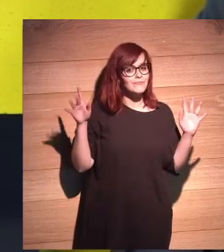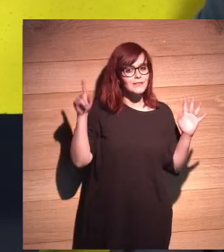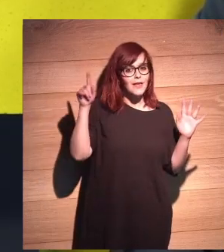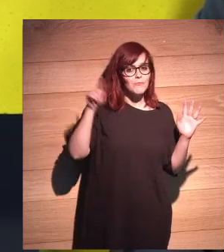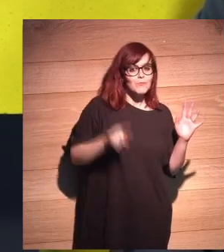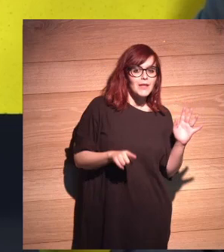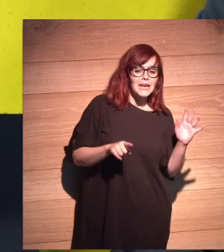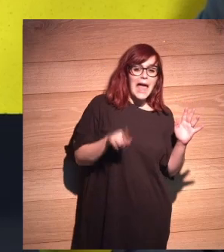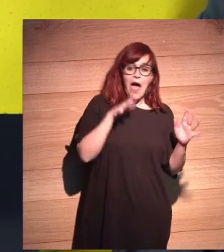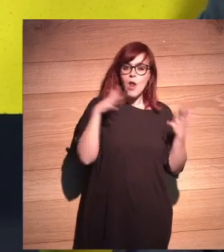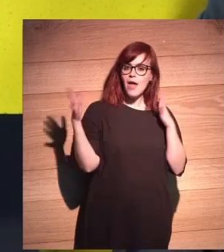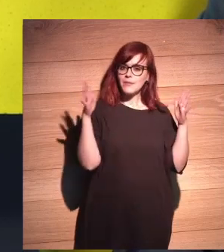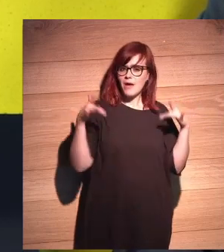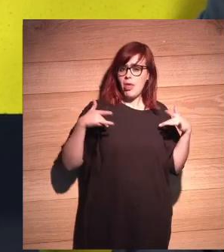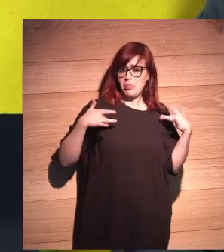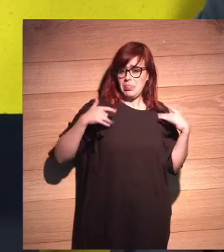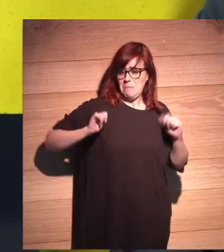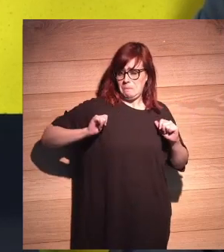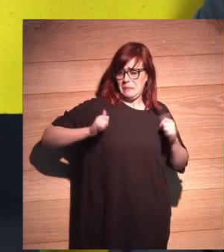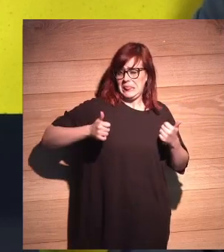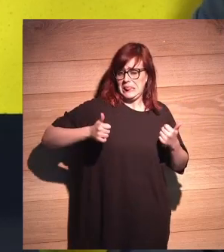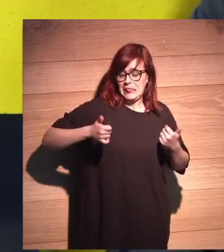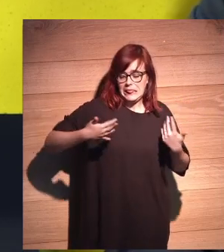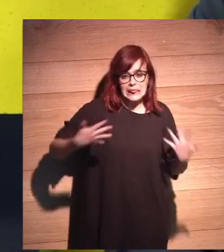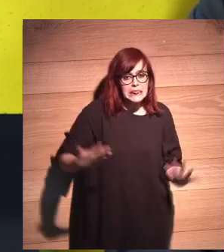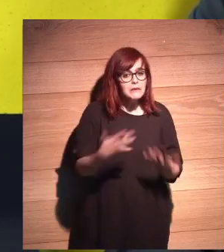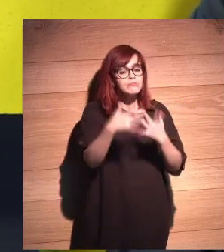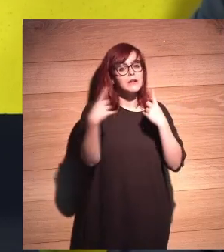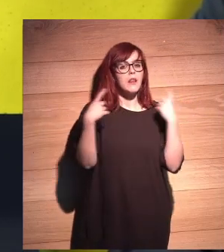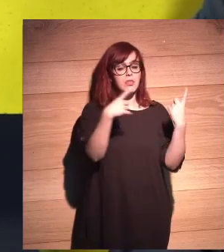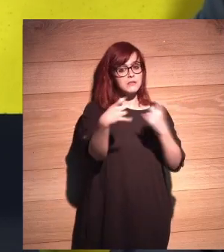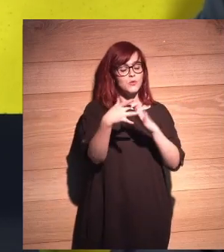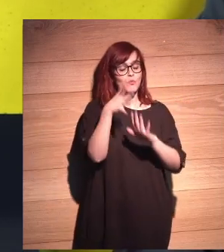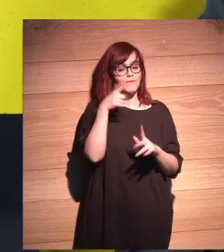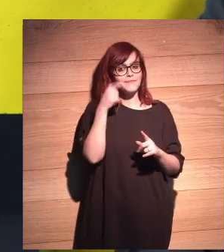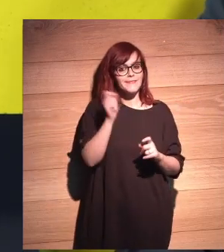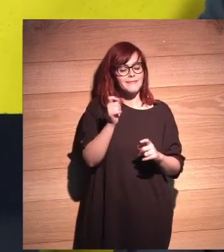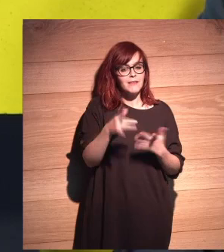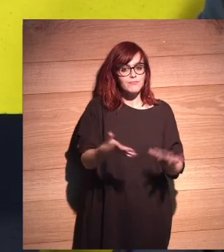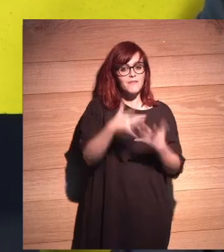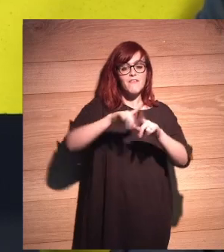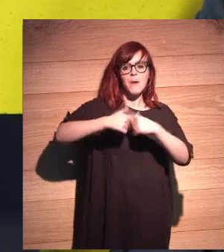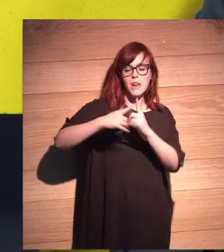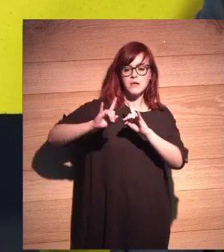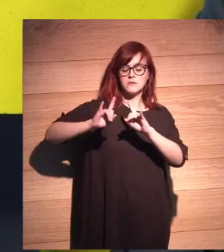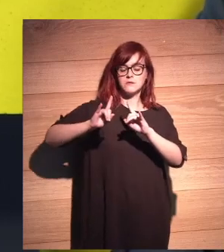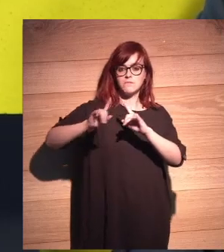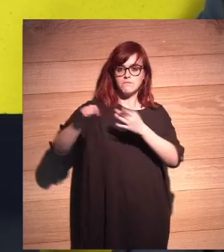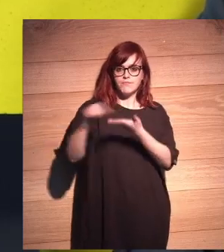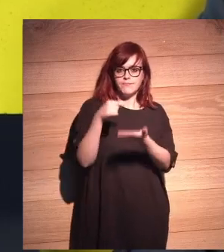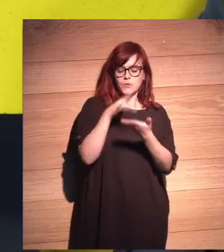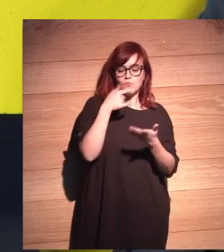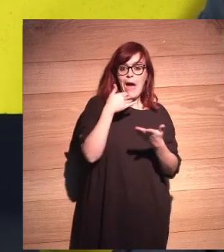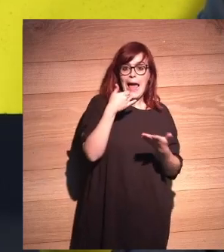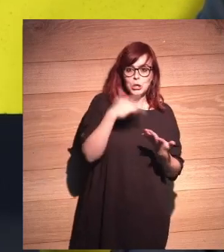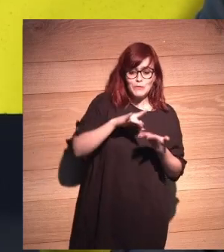estamos en una etapa muy inicial. Yo sí que siento la necesidad de eso, o sea, decir, constantemente describen familias con historias durísimas